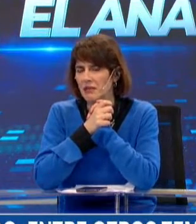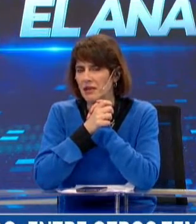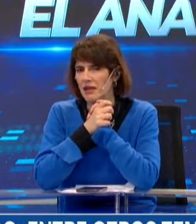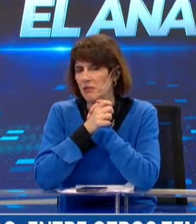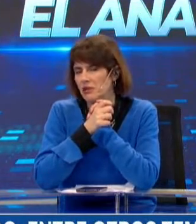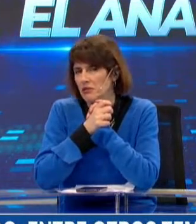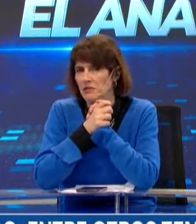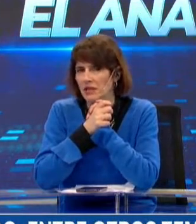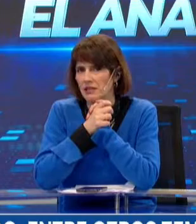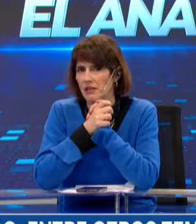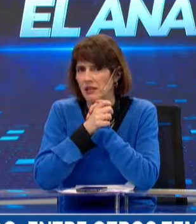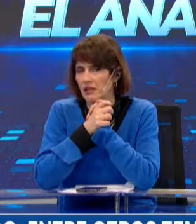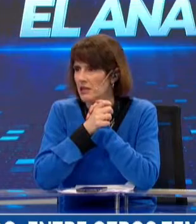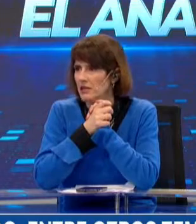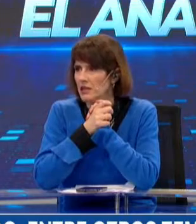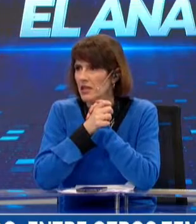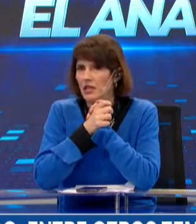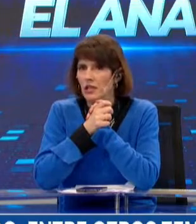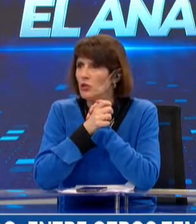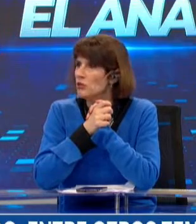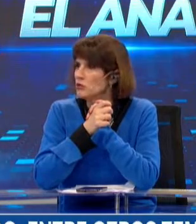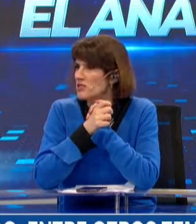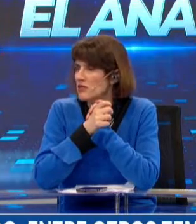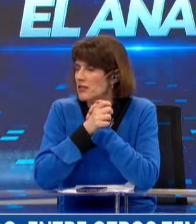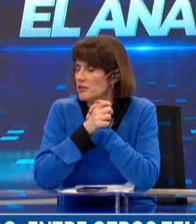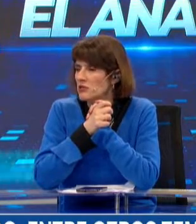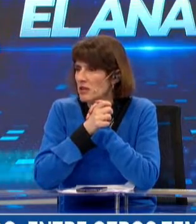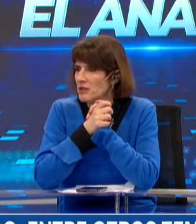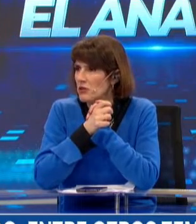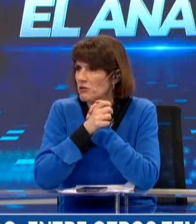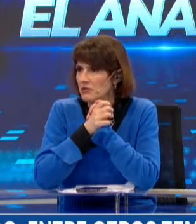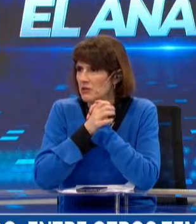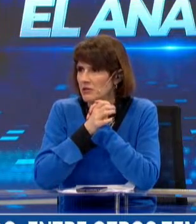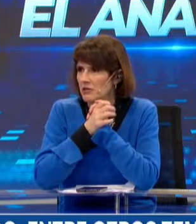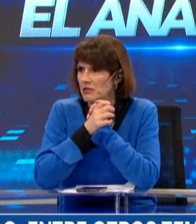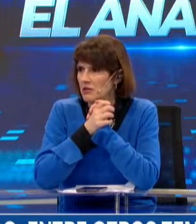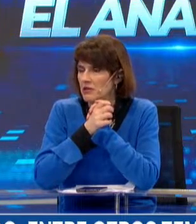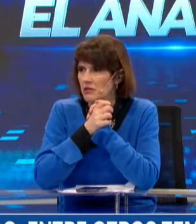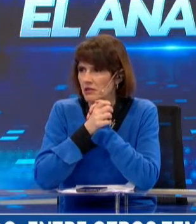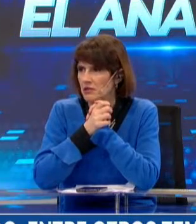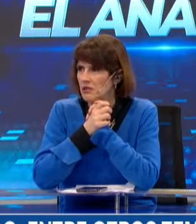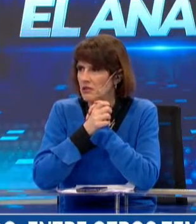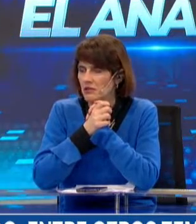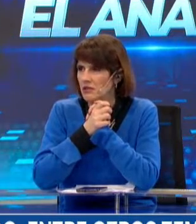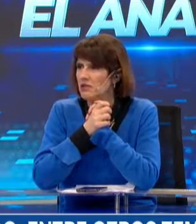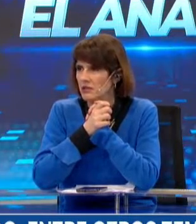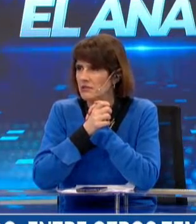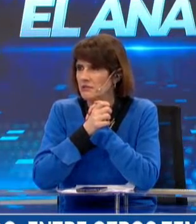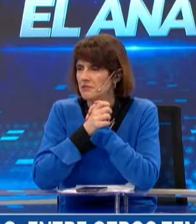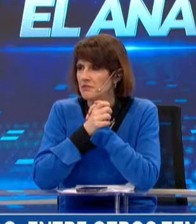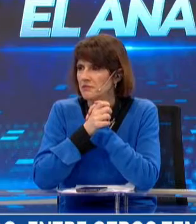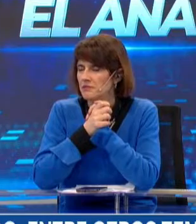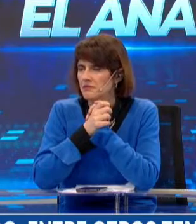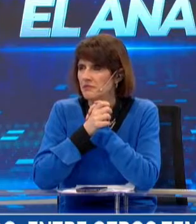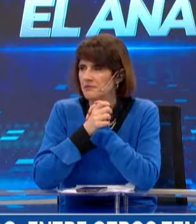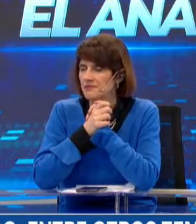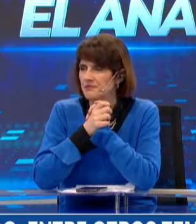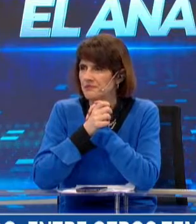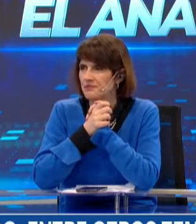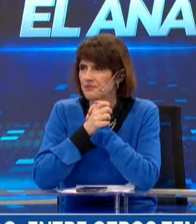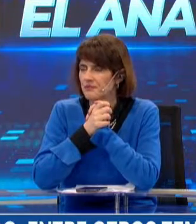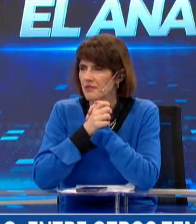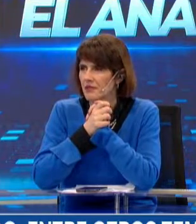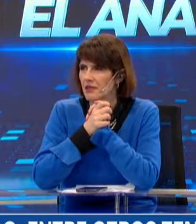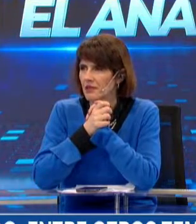que estaba, bueno... No dio quórum. No sé si... No sé dio qué pasó. quórum. Avisó desde antes